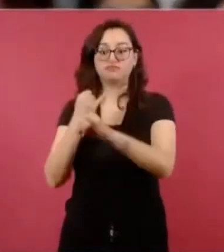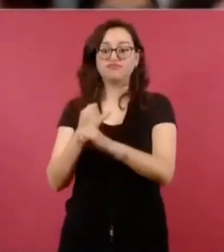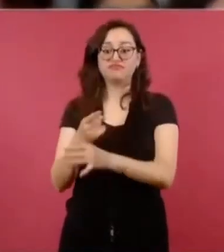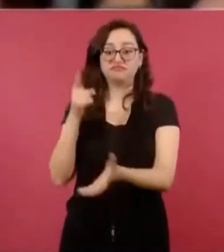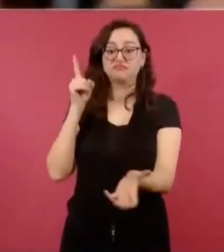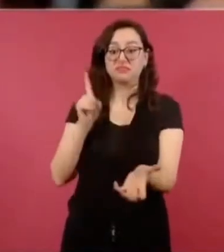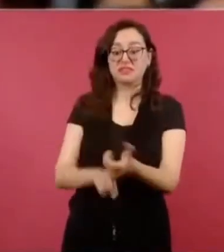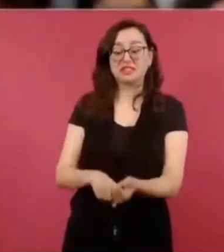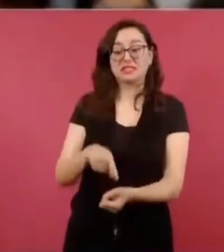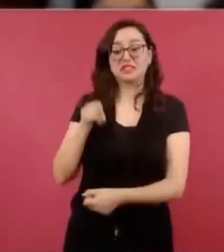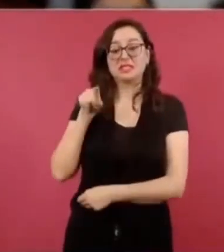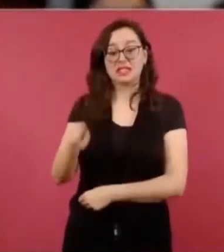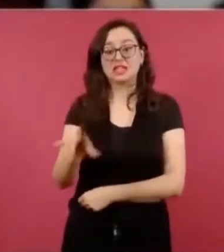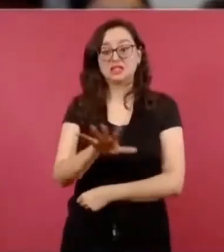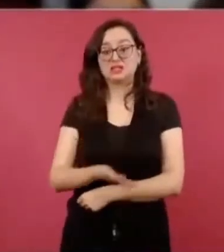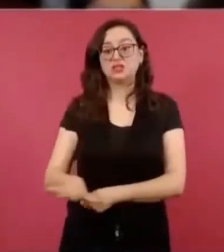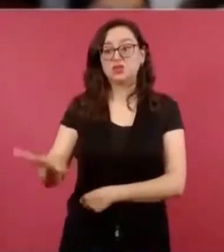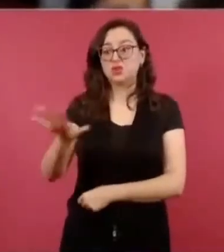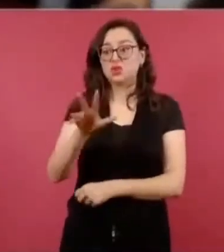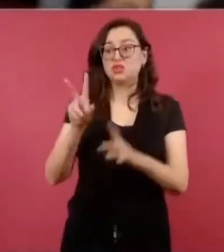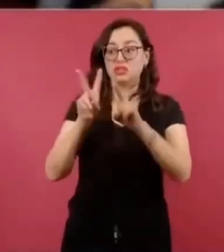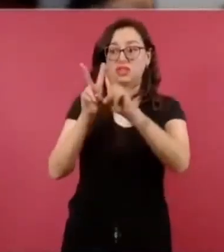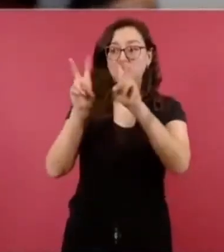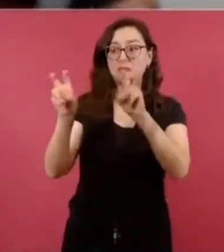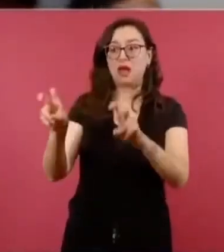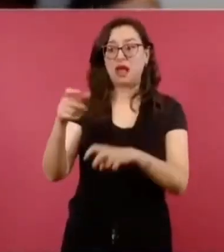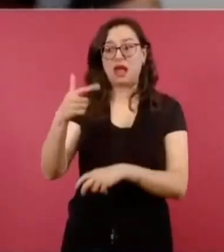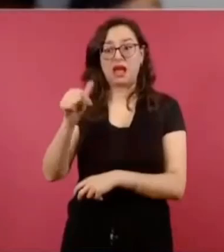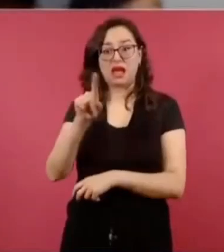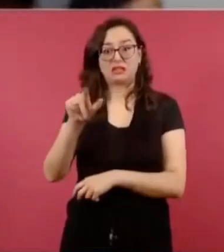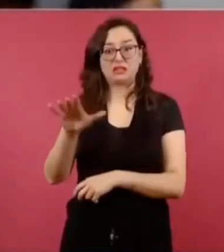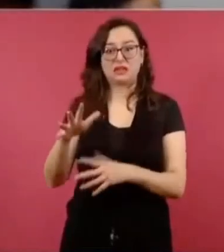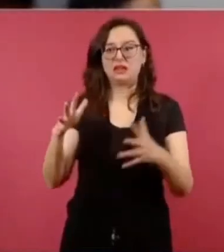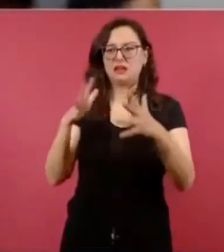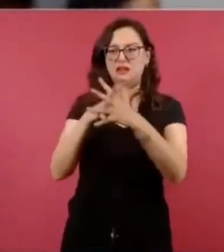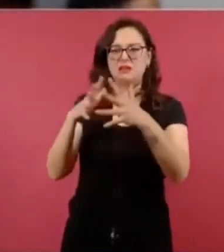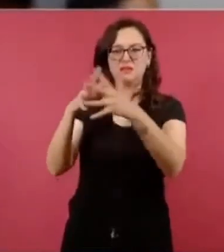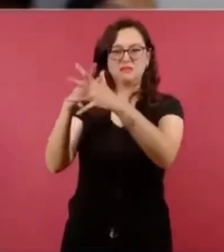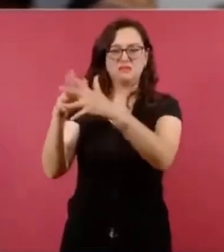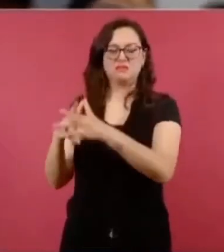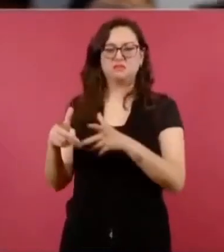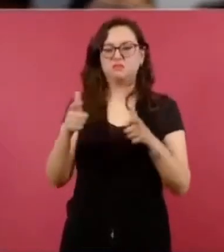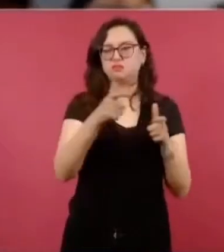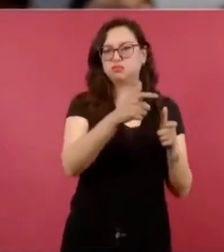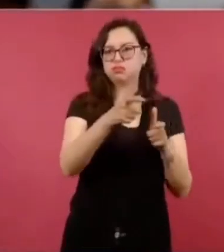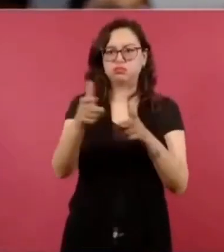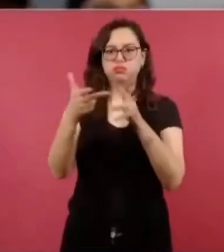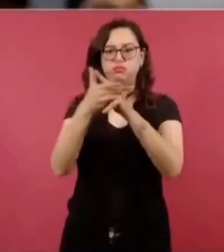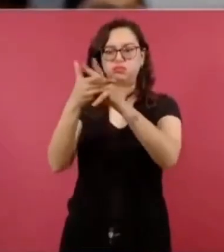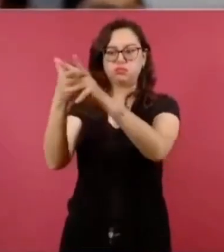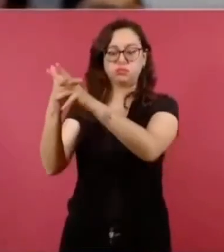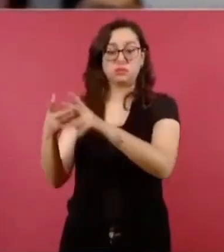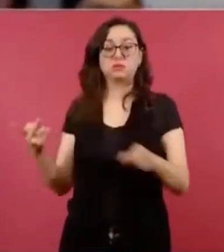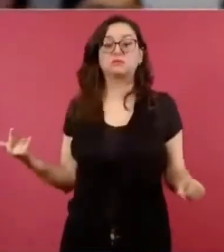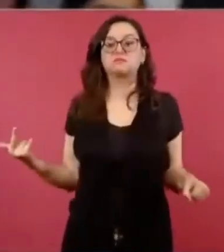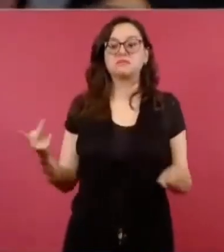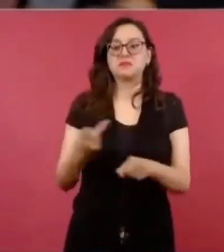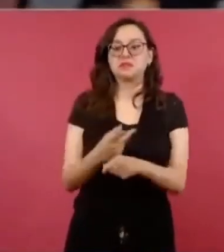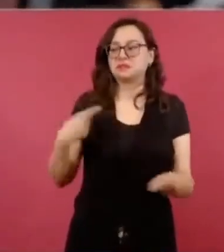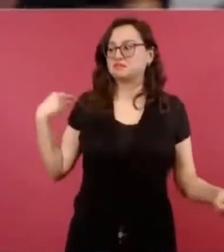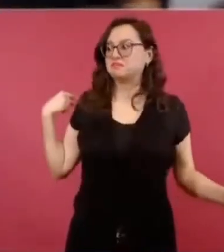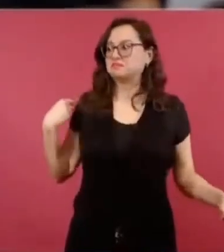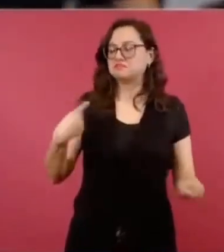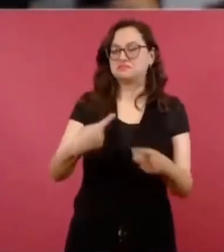que se está perpetrando en la Franja de Gaza. Yo quería preguntarle por qué se tardó tanto en entrar en